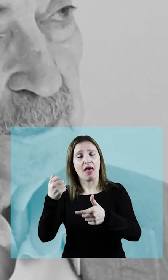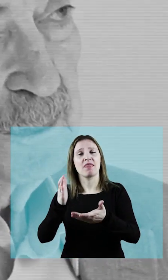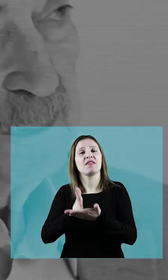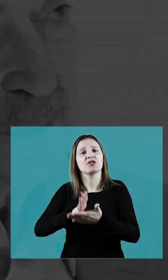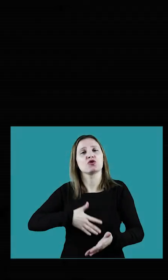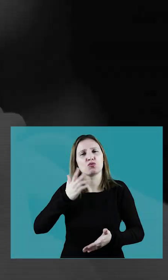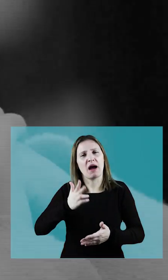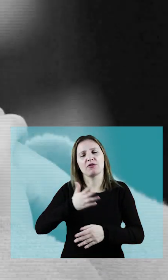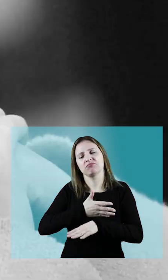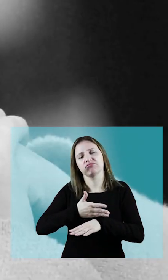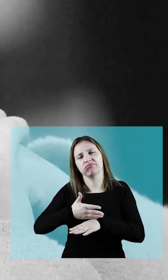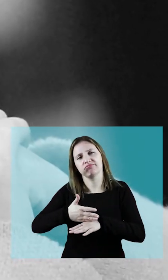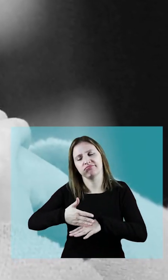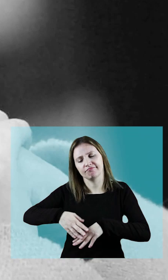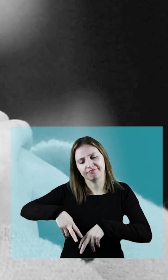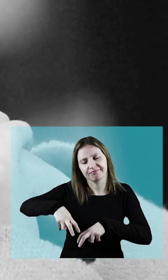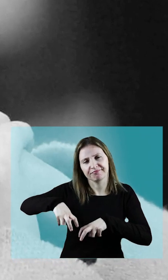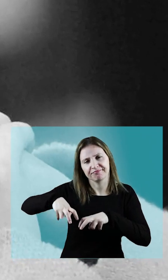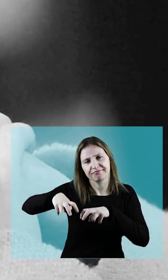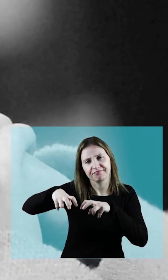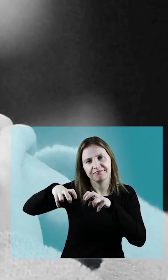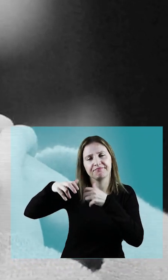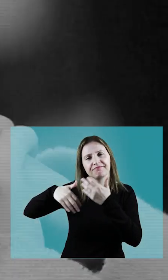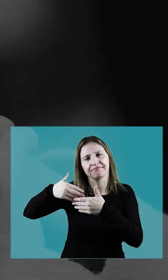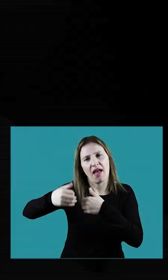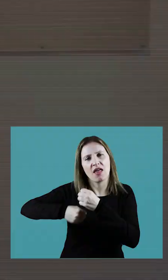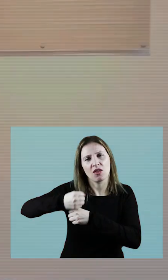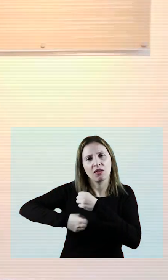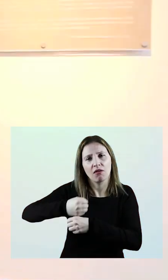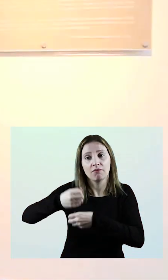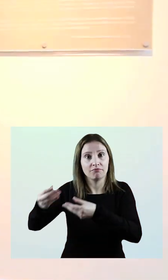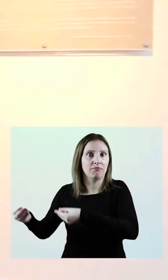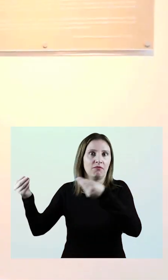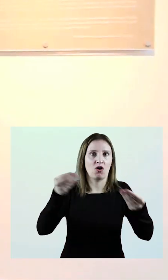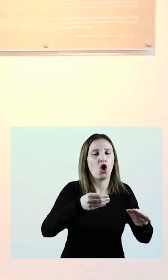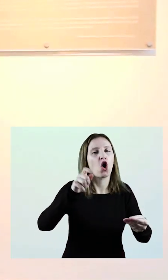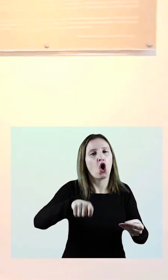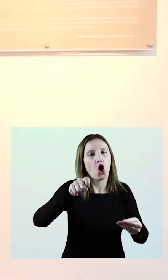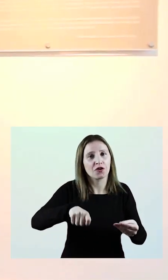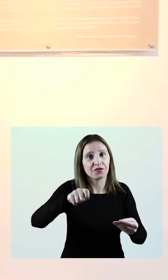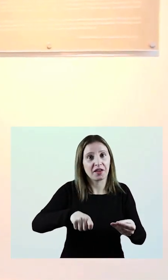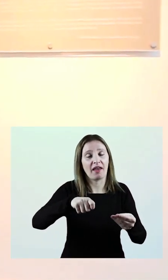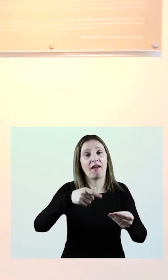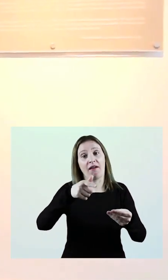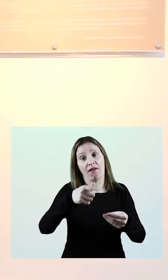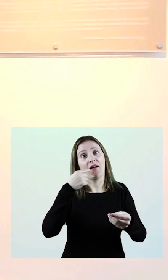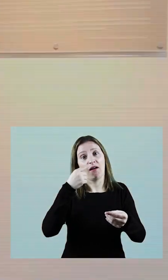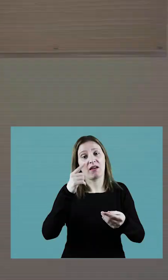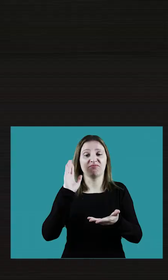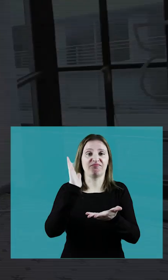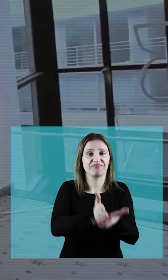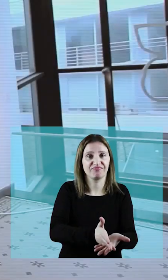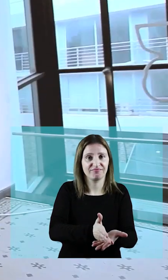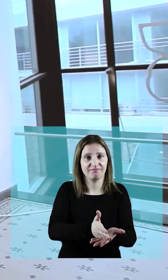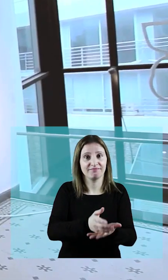larga investigación y de un proceso que llevó muchos años, el caso pasó a la Corte Interamericana, que dictó sentencia.